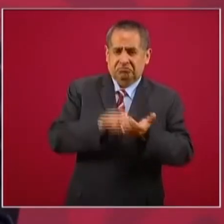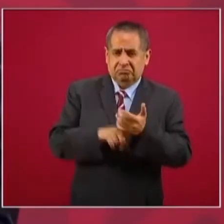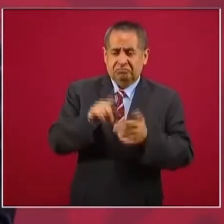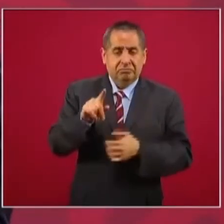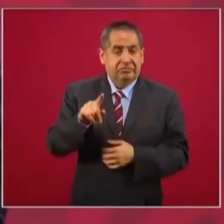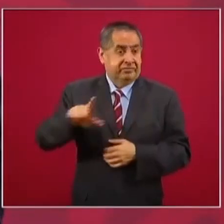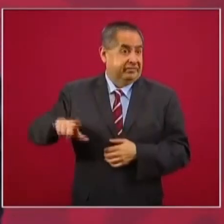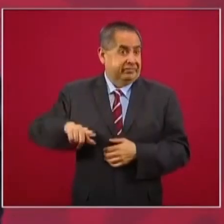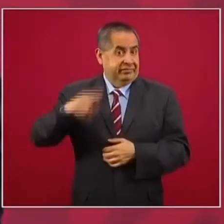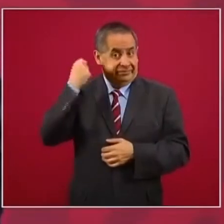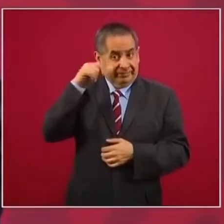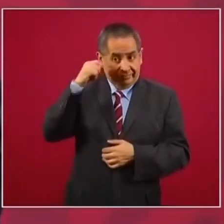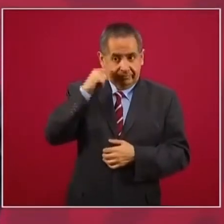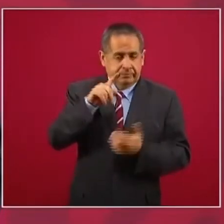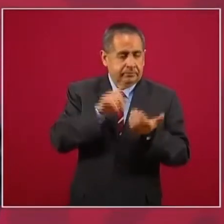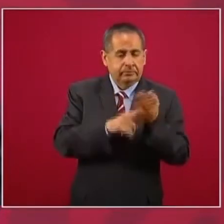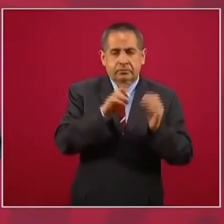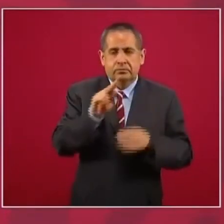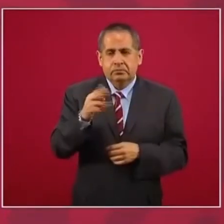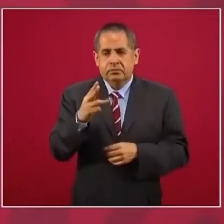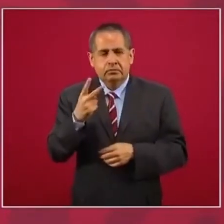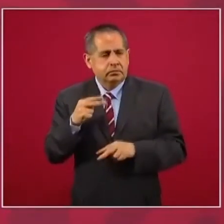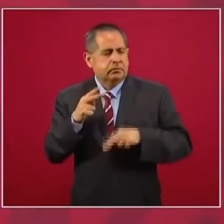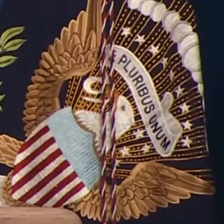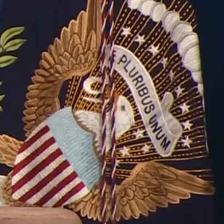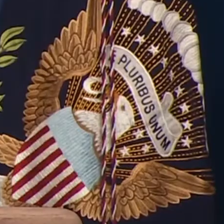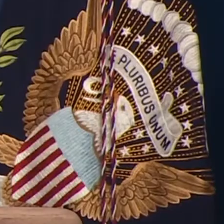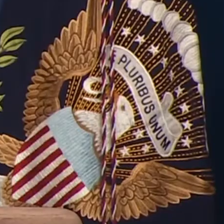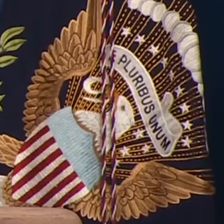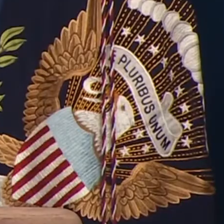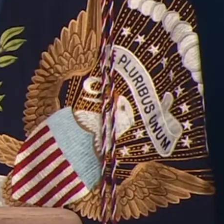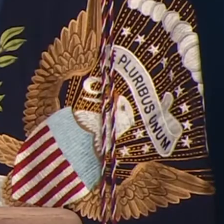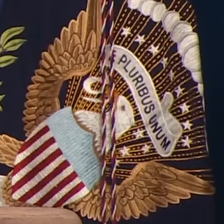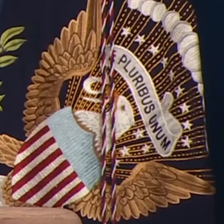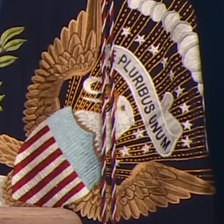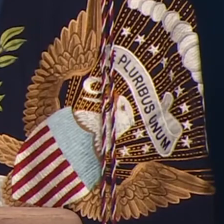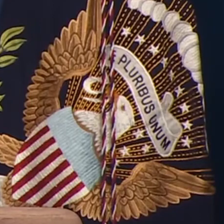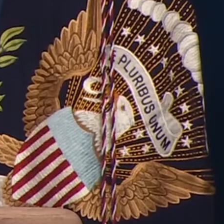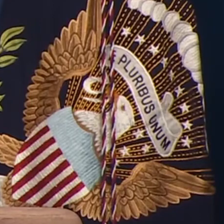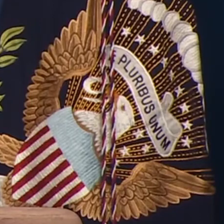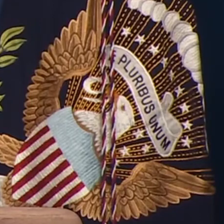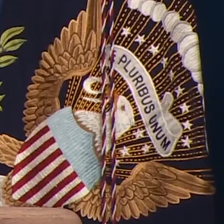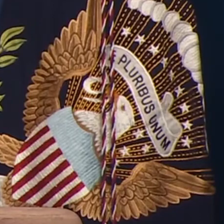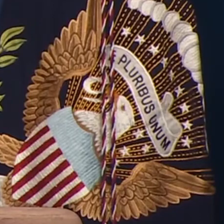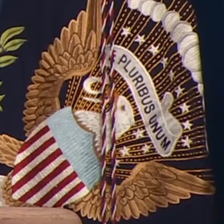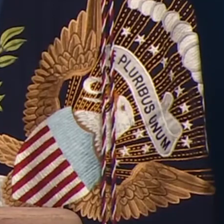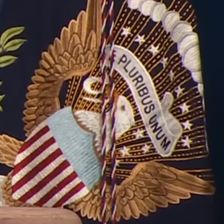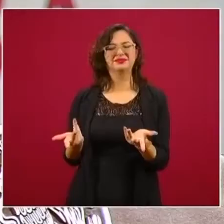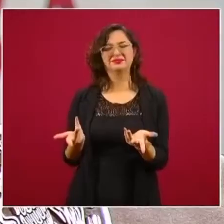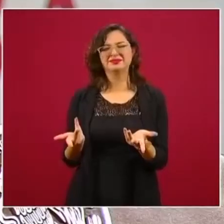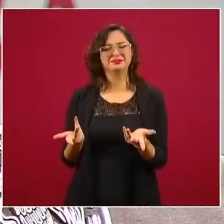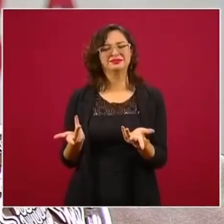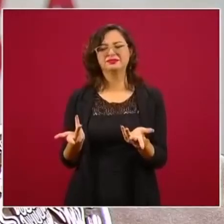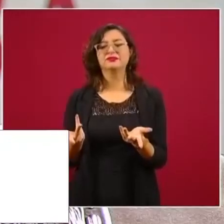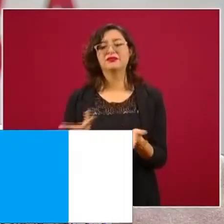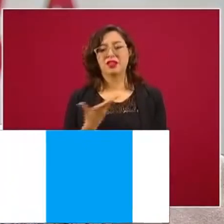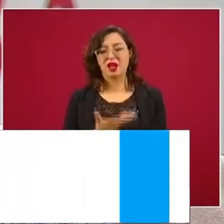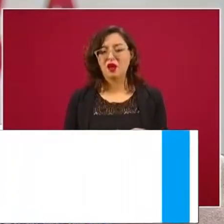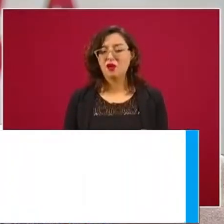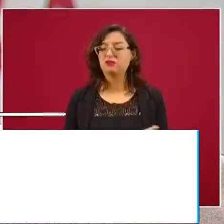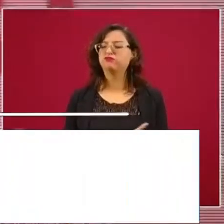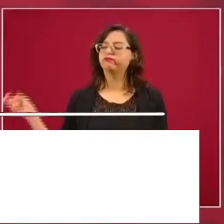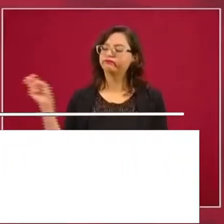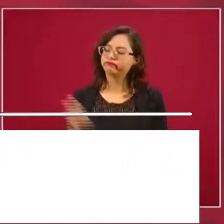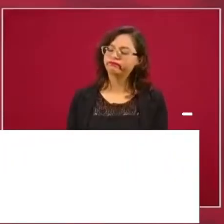otro tema que podría ponerse sobre la mesa de parte de Donald Trump es de la seguridad por los eventos violentos muy visibles en México. Pero